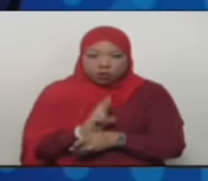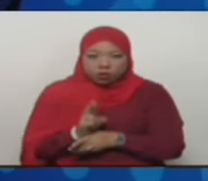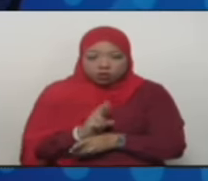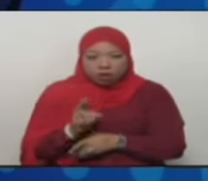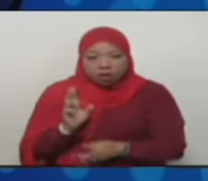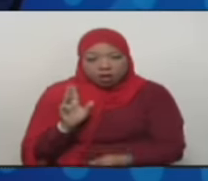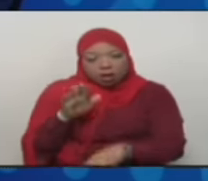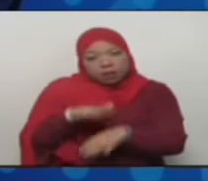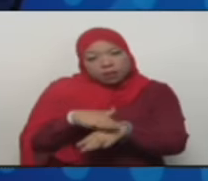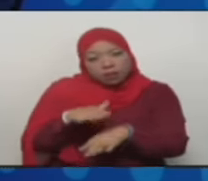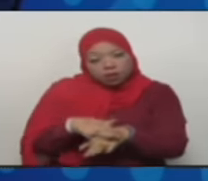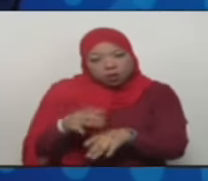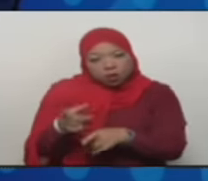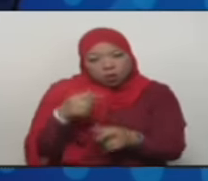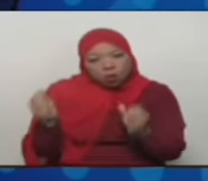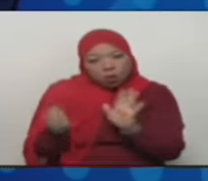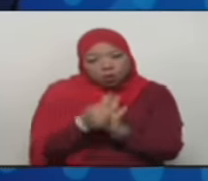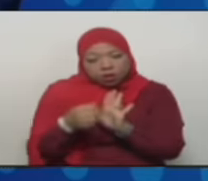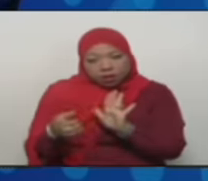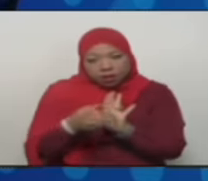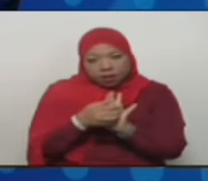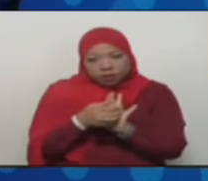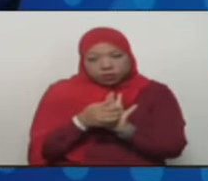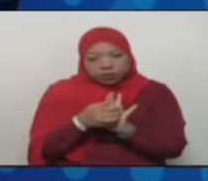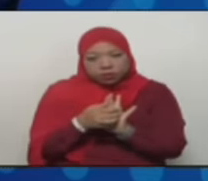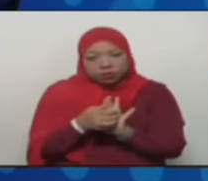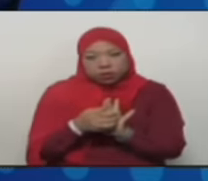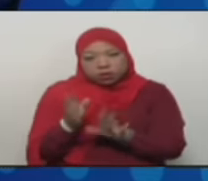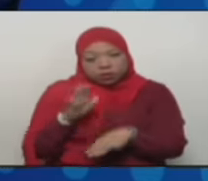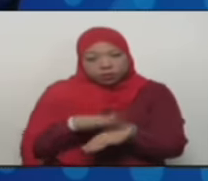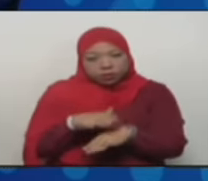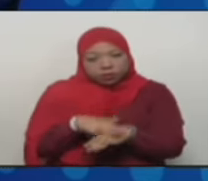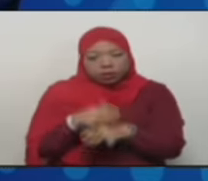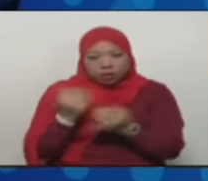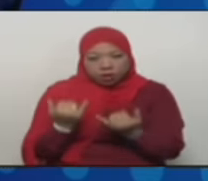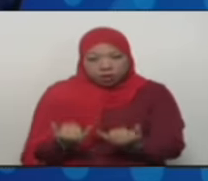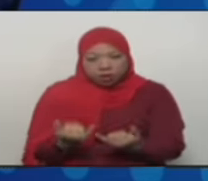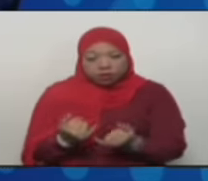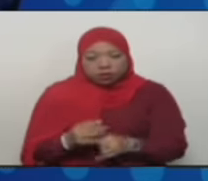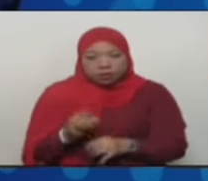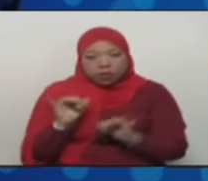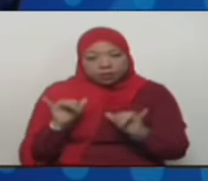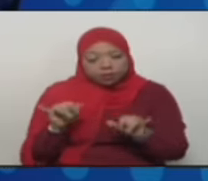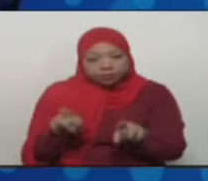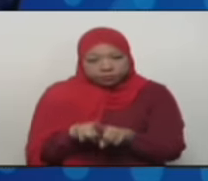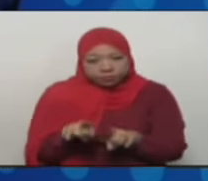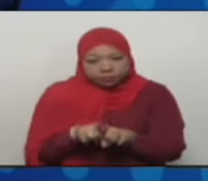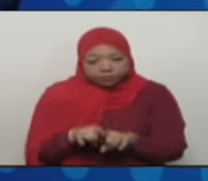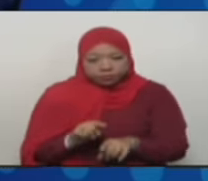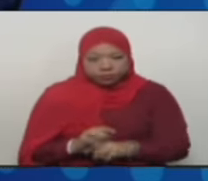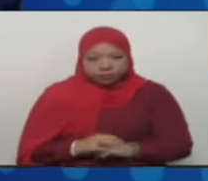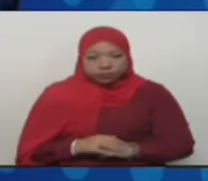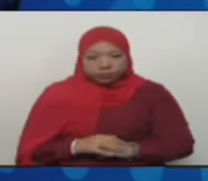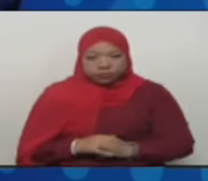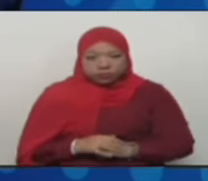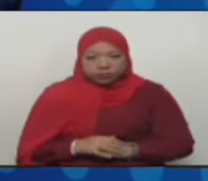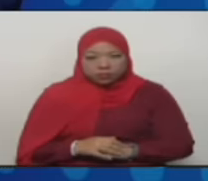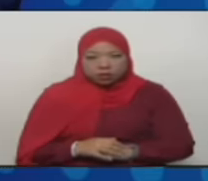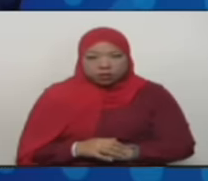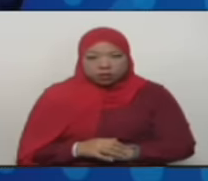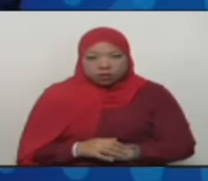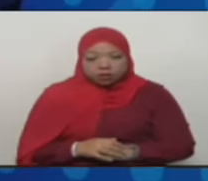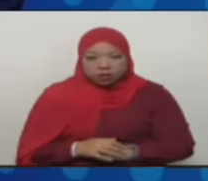invasión, golpe de Estado, sanciones, como están pidiendo sanciones ahorita. La misma Machado, ¿no? El viejito